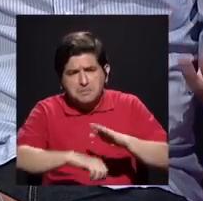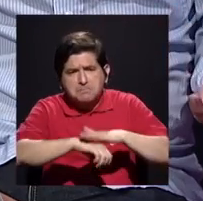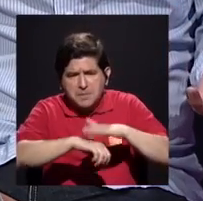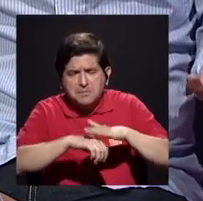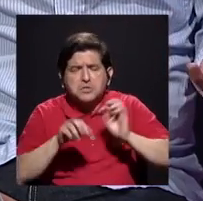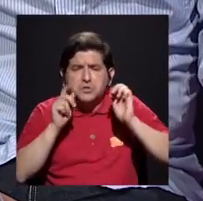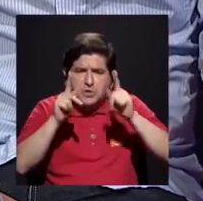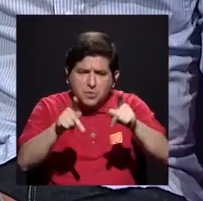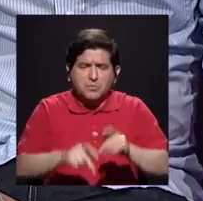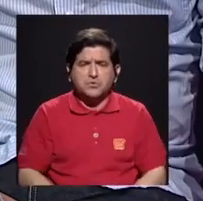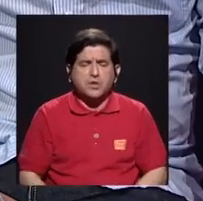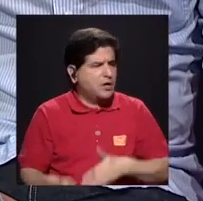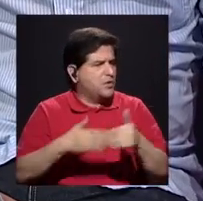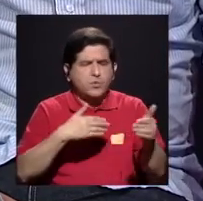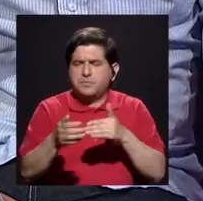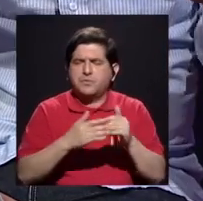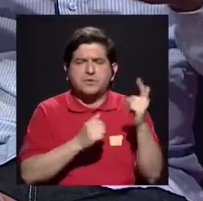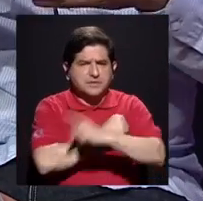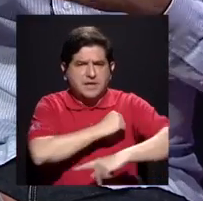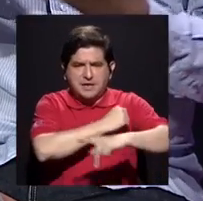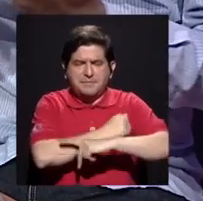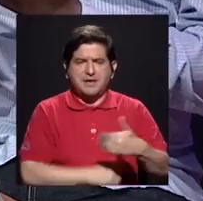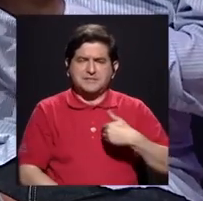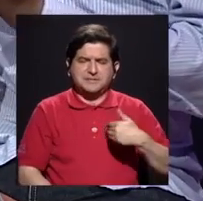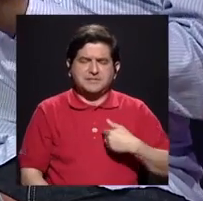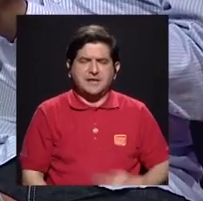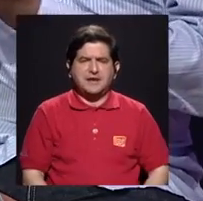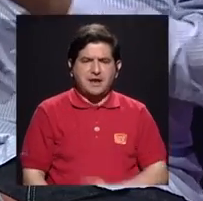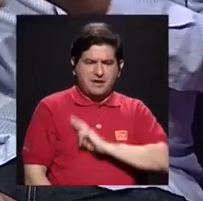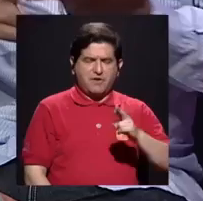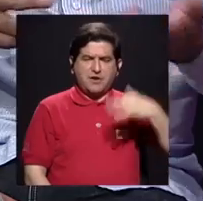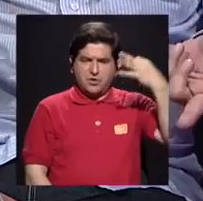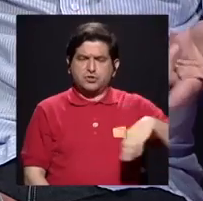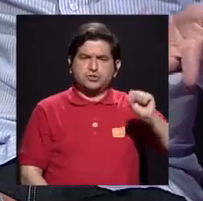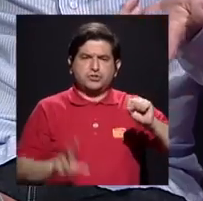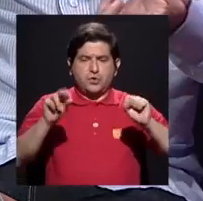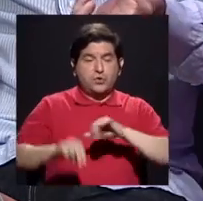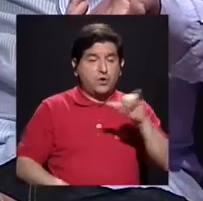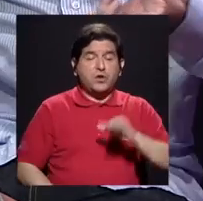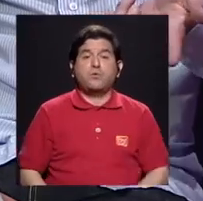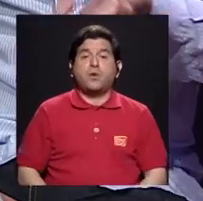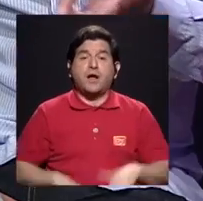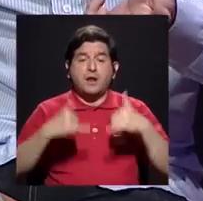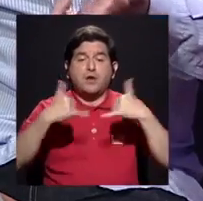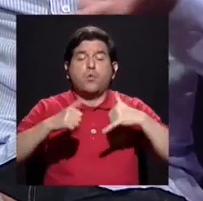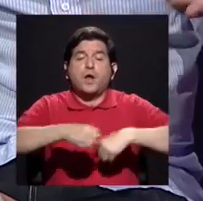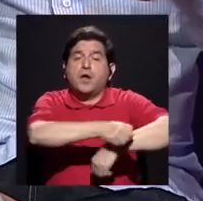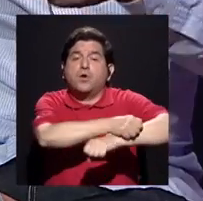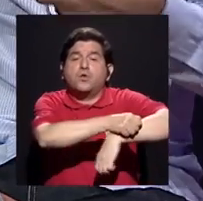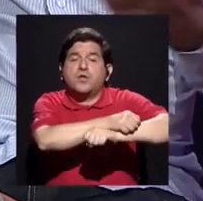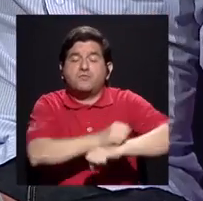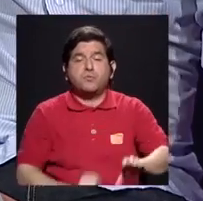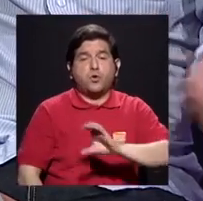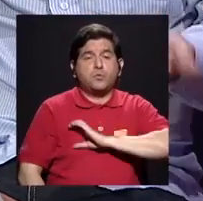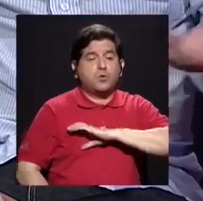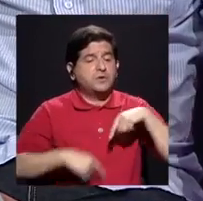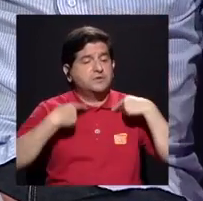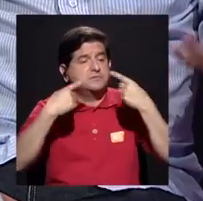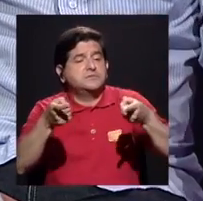independientemente se costean y que es un estado laico no al igual que la policía facilita cuando hay un partido fútbol y se cierran las de la policía